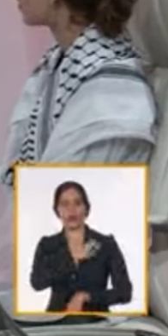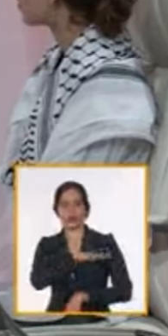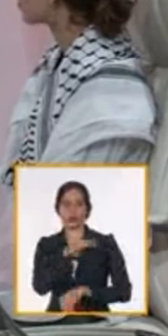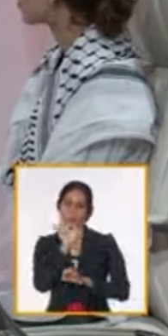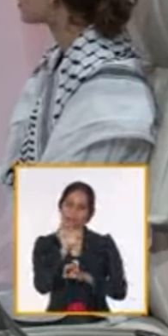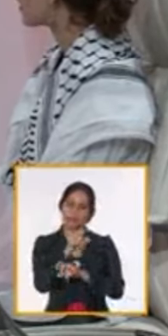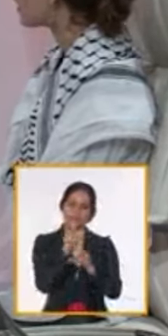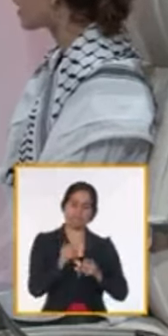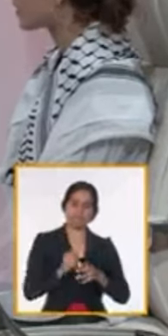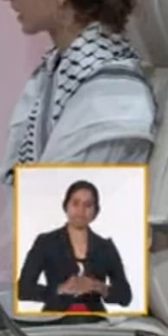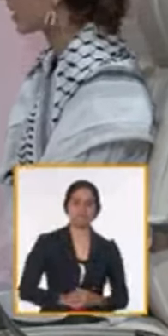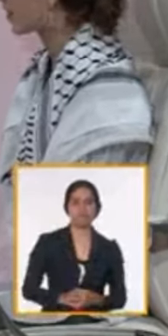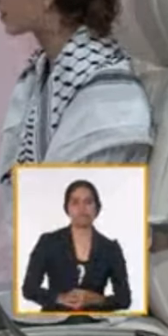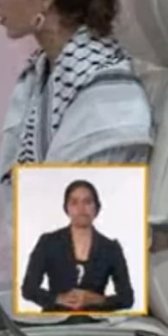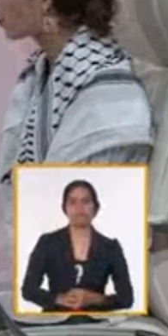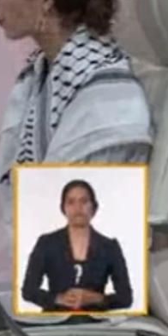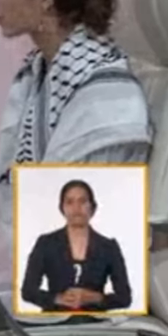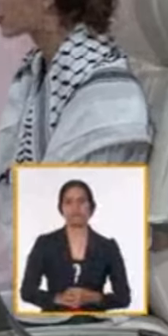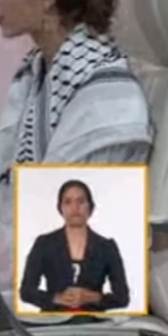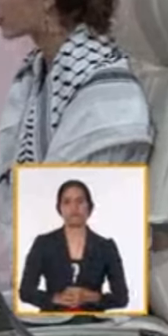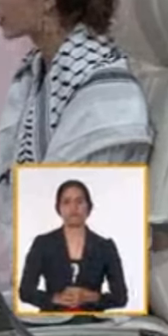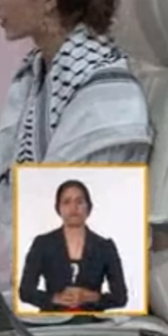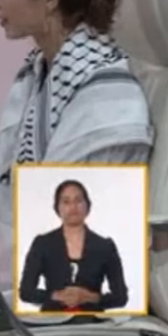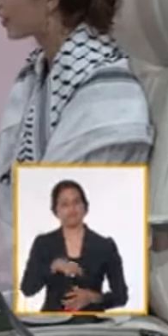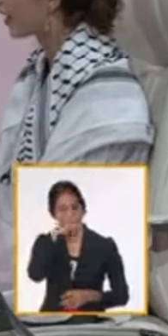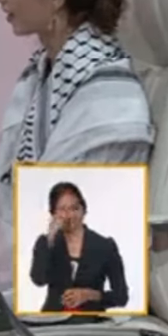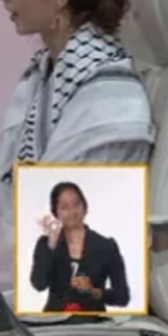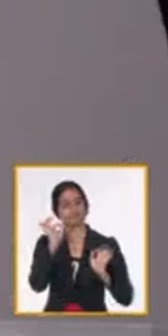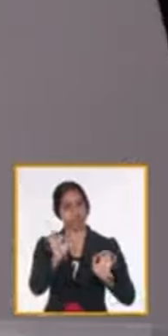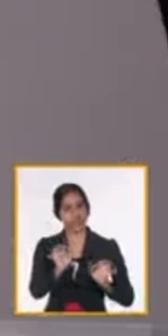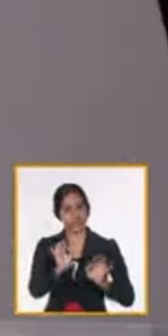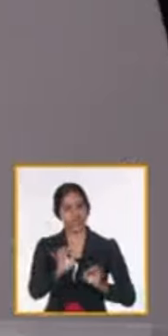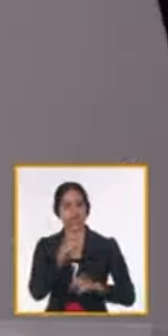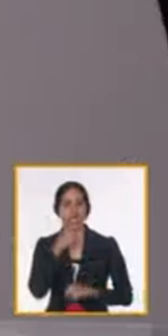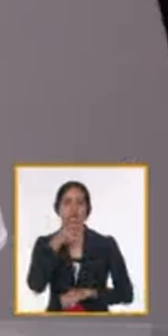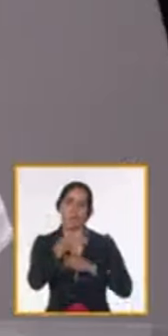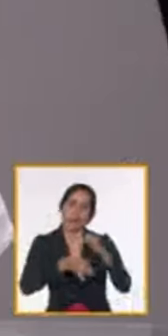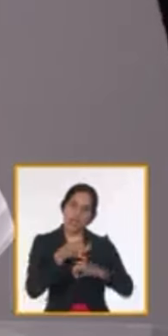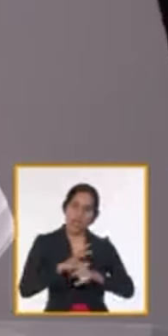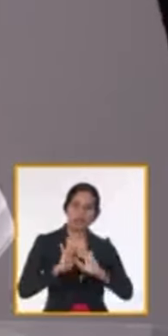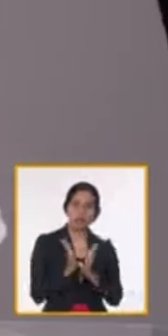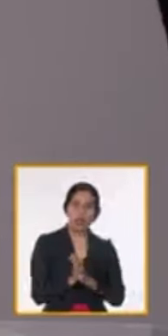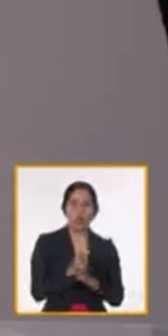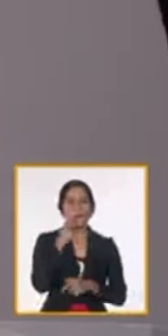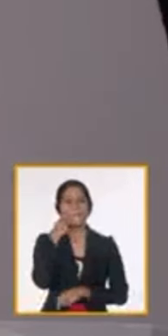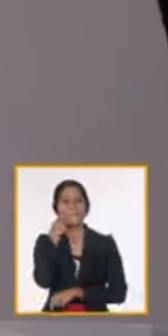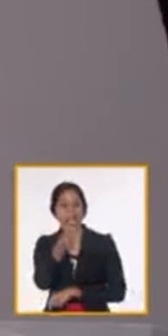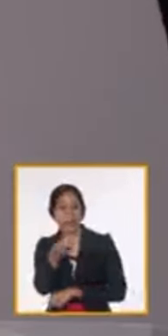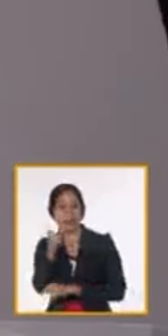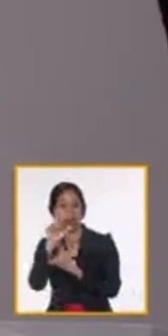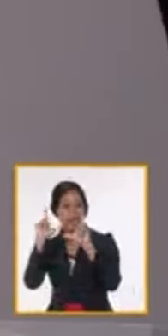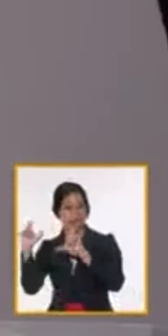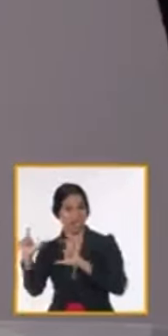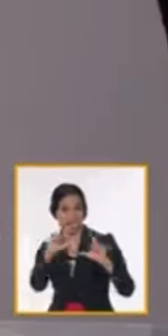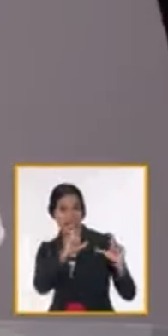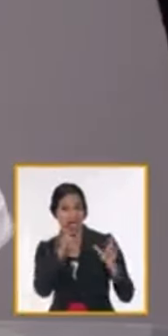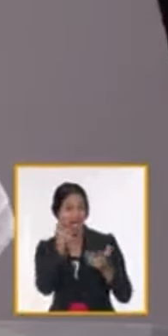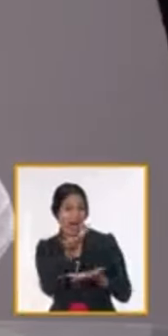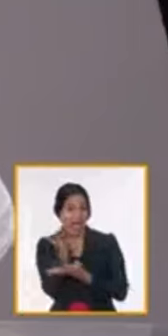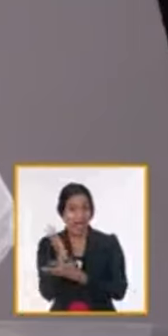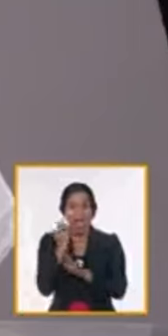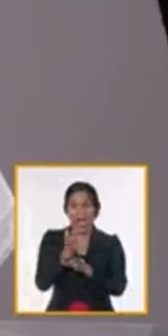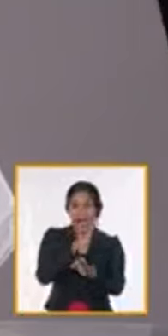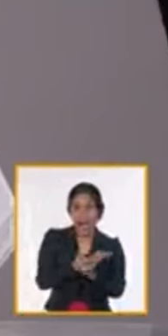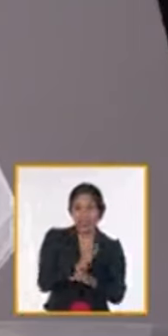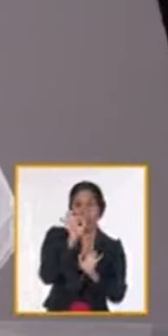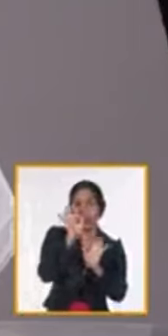Isn't that the case? Sí, de hecho lo que estamos viendo es este movimiento, como dije anteriormente,